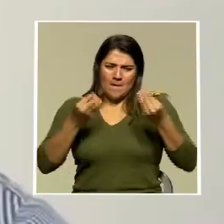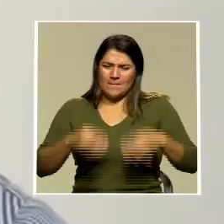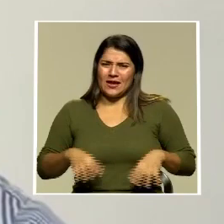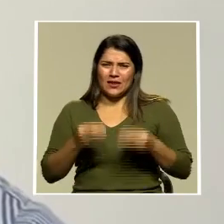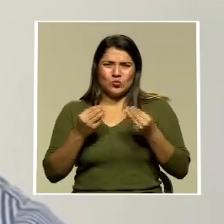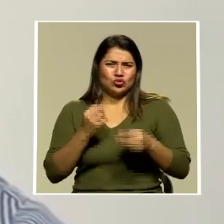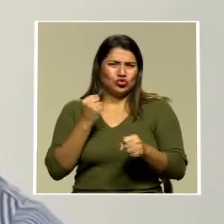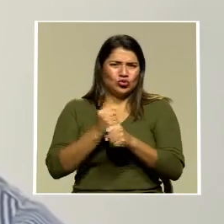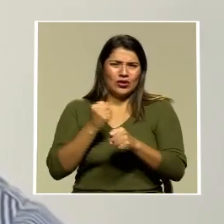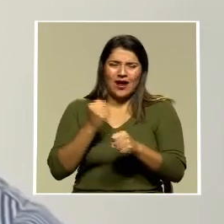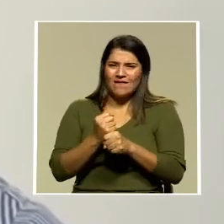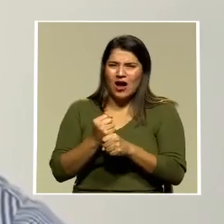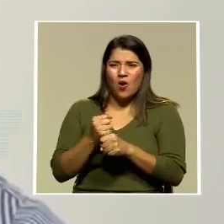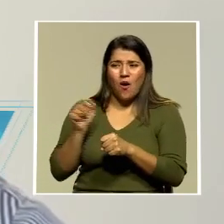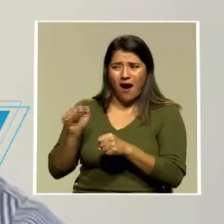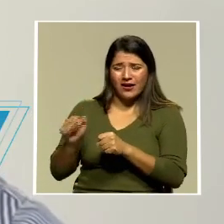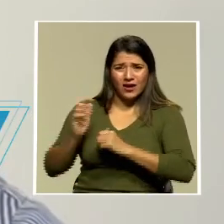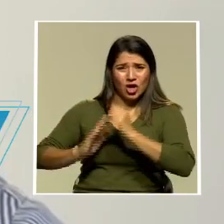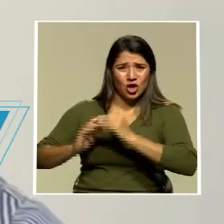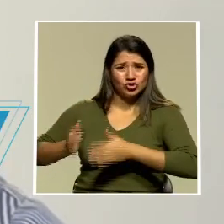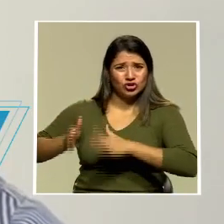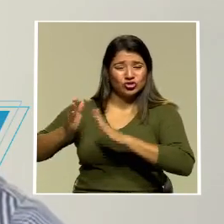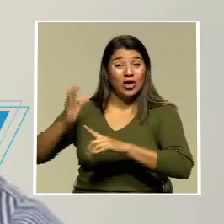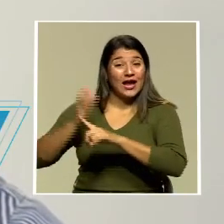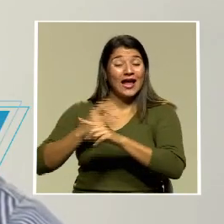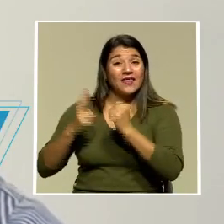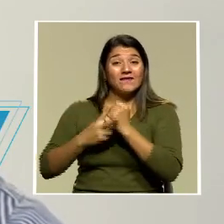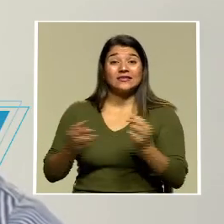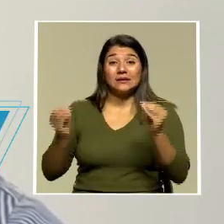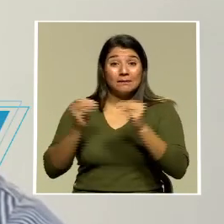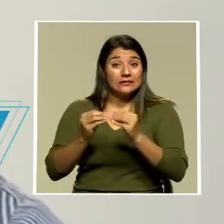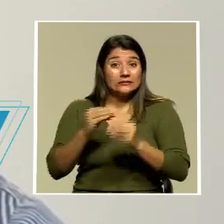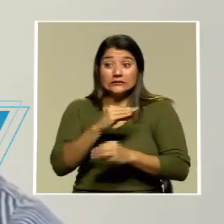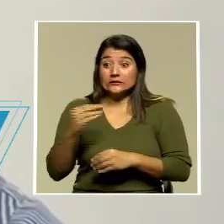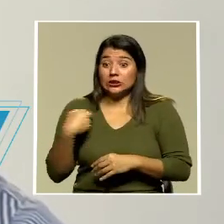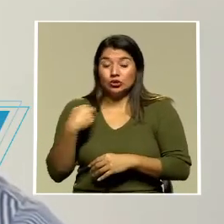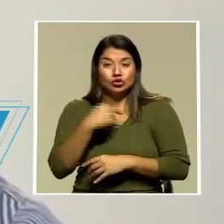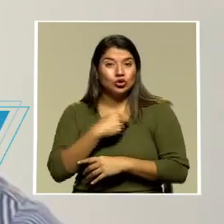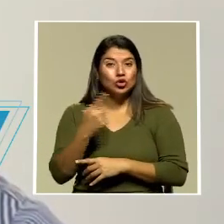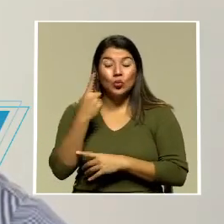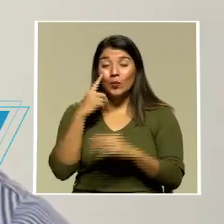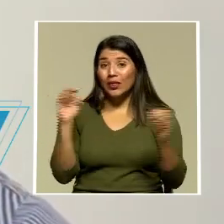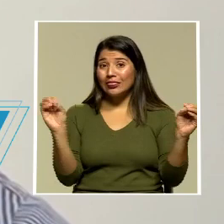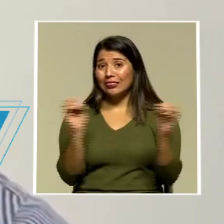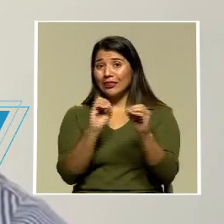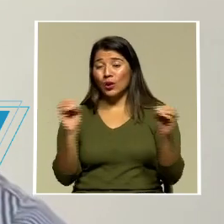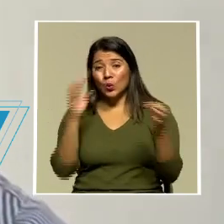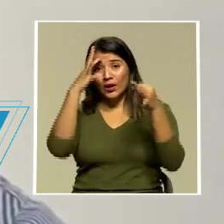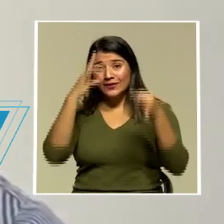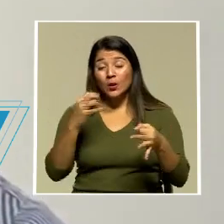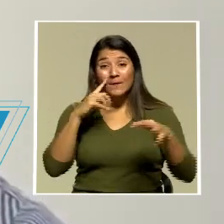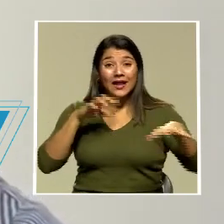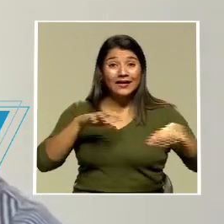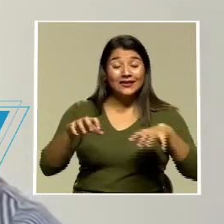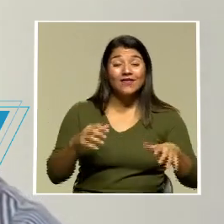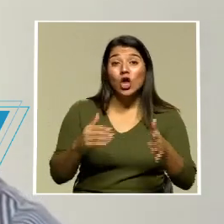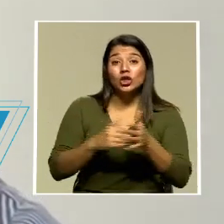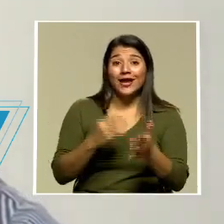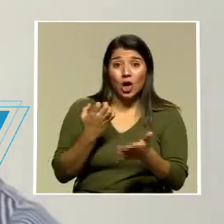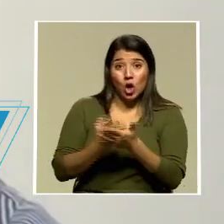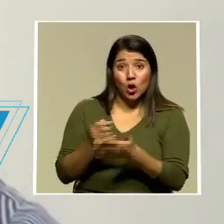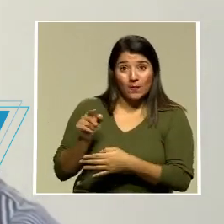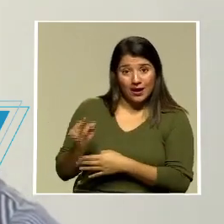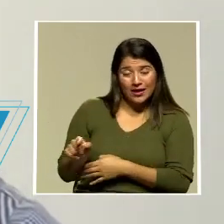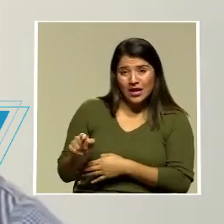sector construcción, cada vez más, y pues no vemos medidas de reactivación importantes